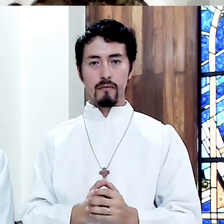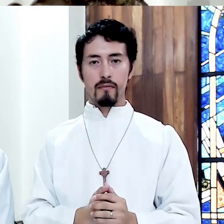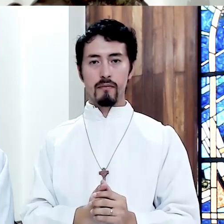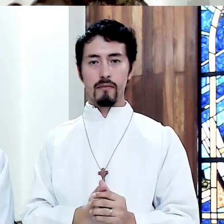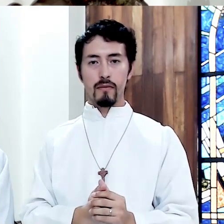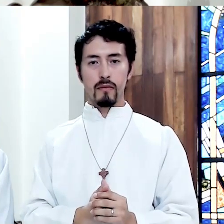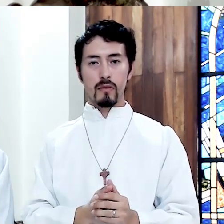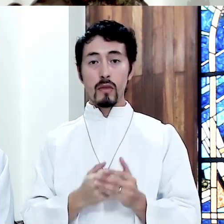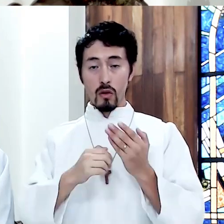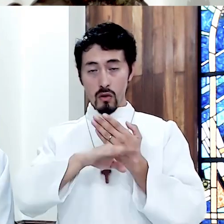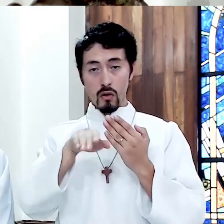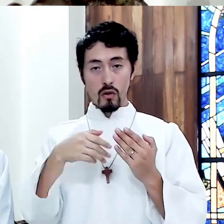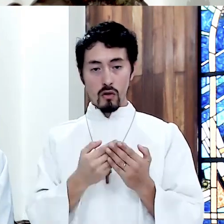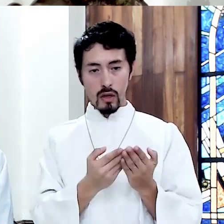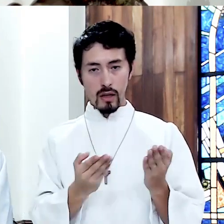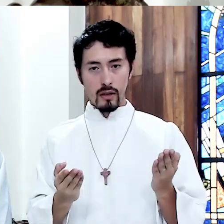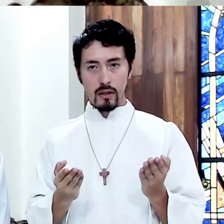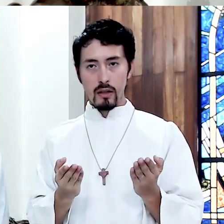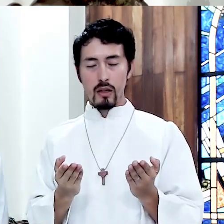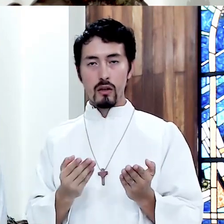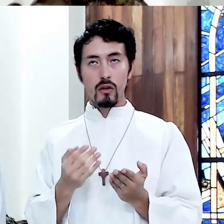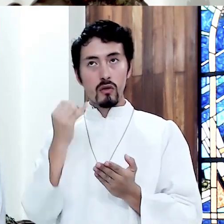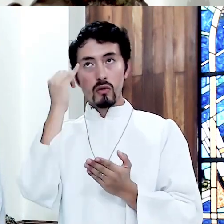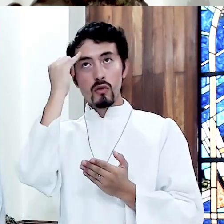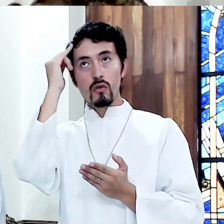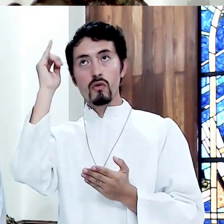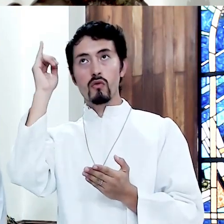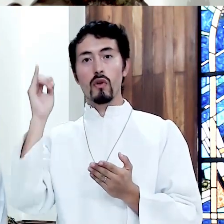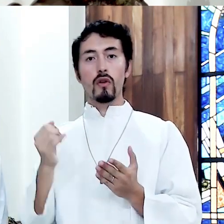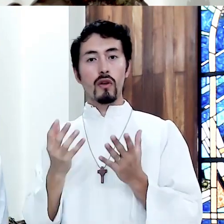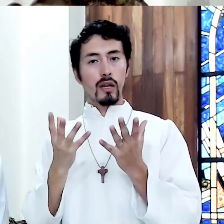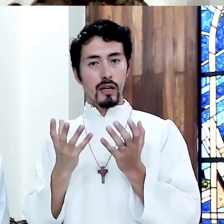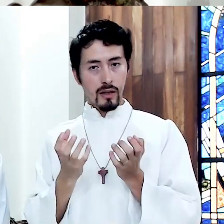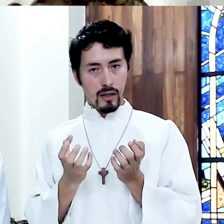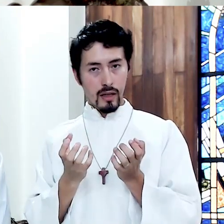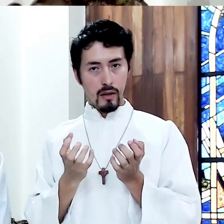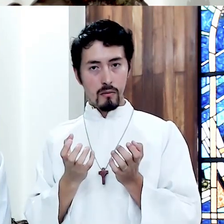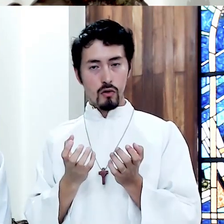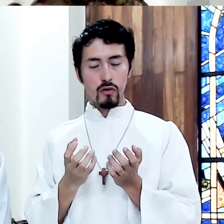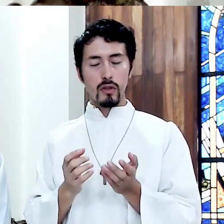esa aspiración profunda de estar siempre con el Señor.